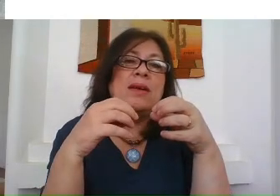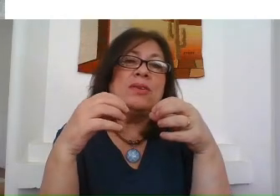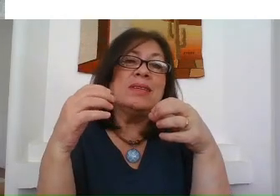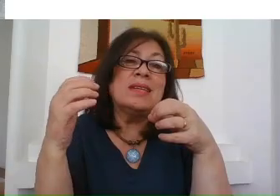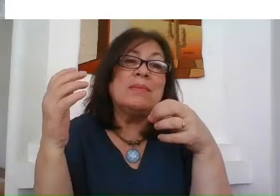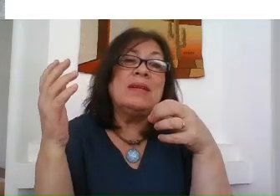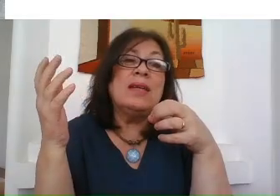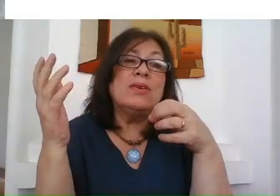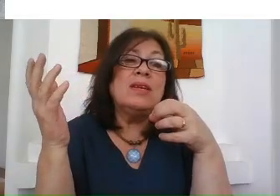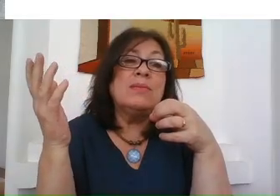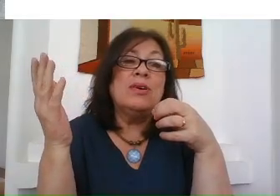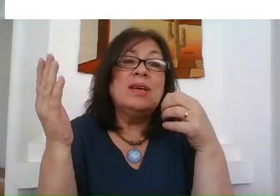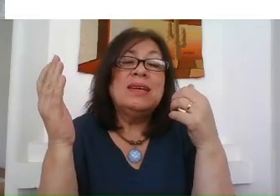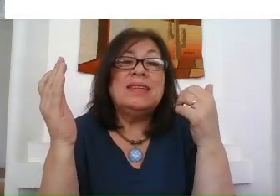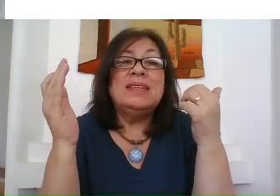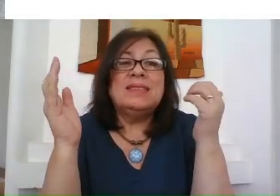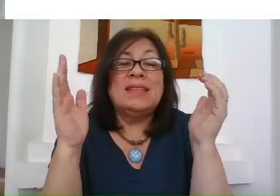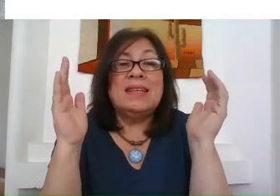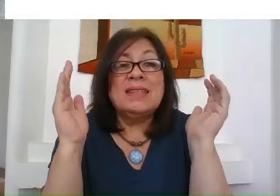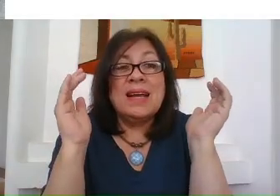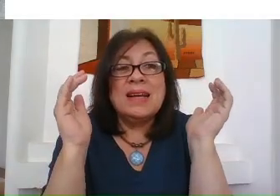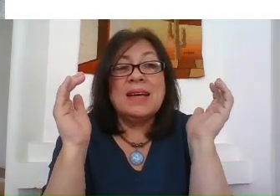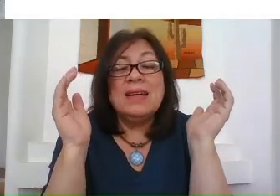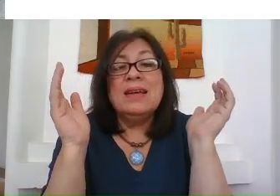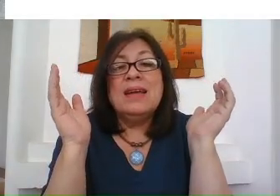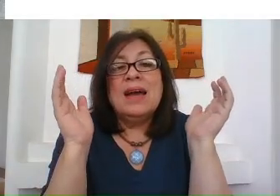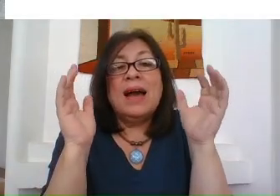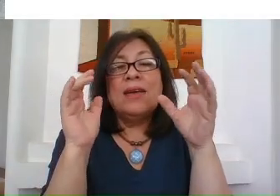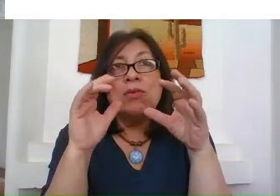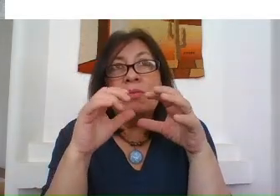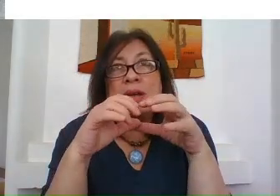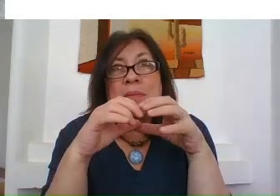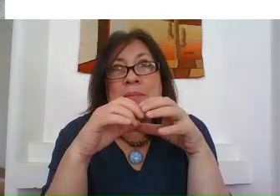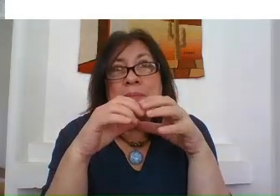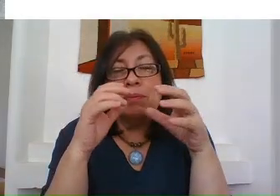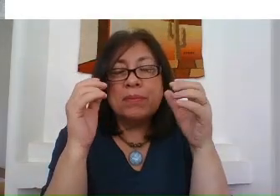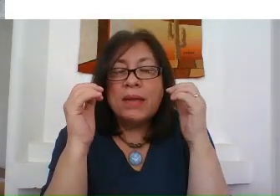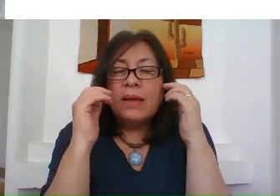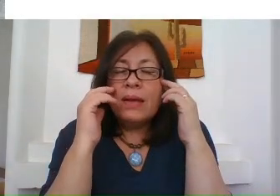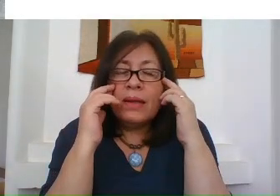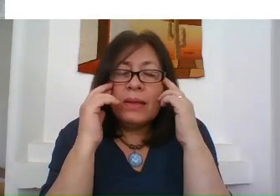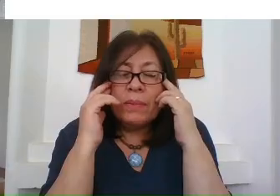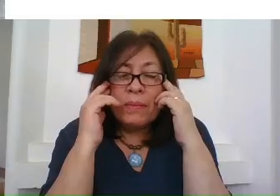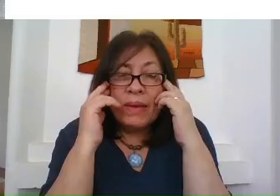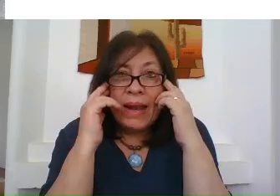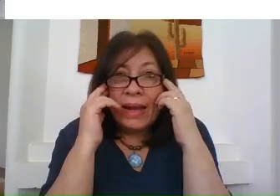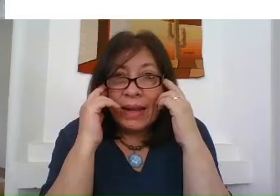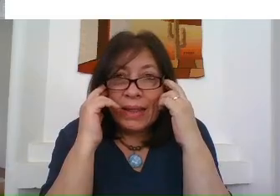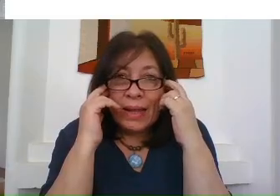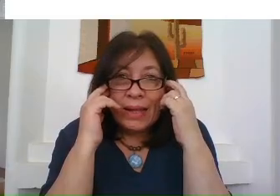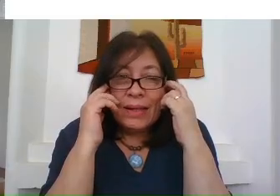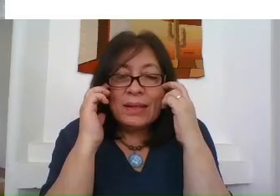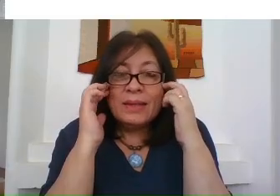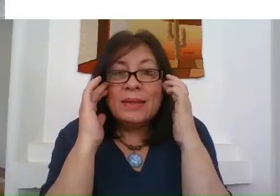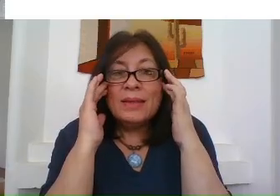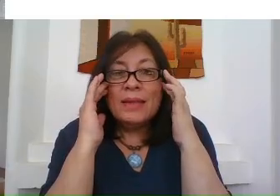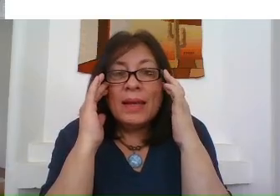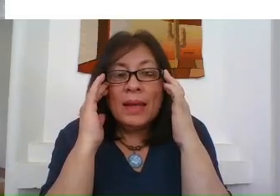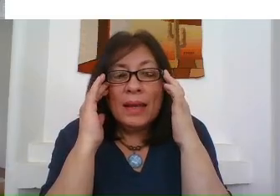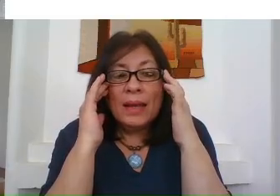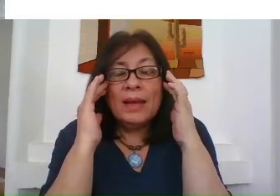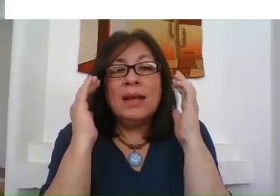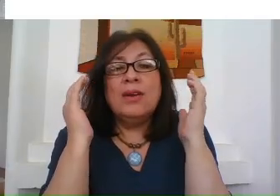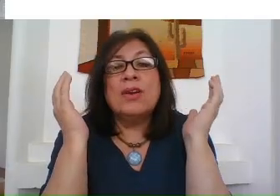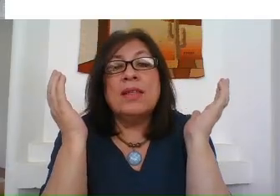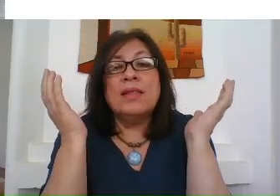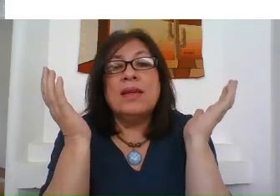niño viene con determinado ritmo y se estanca, hay como una primera alerta